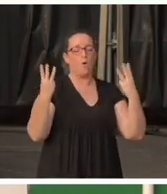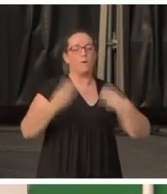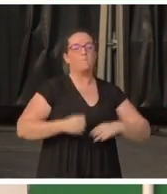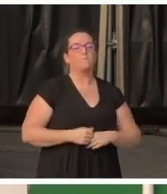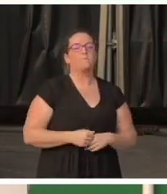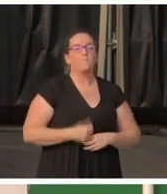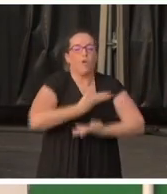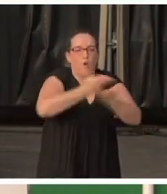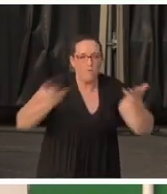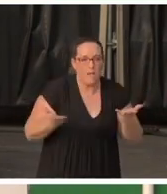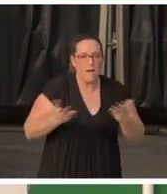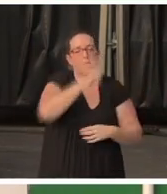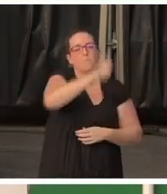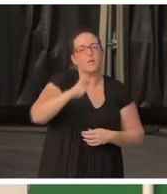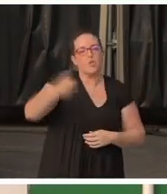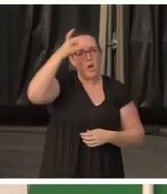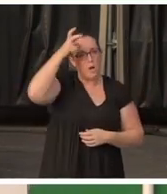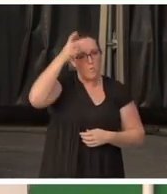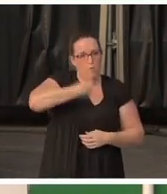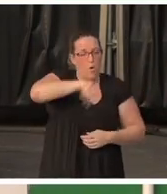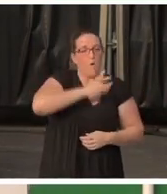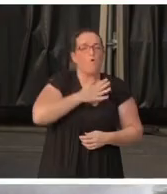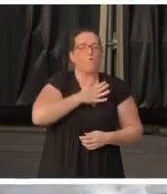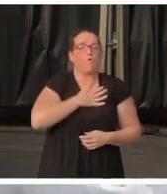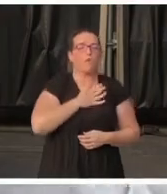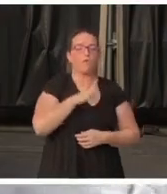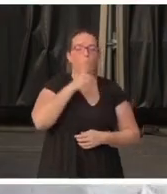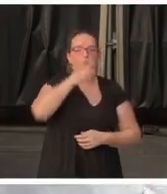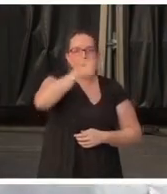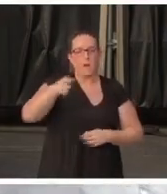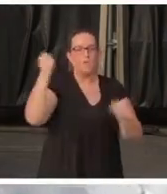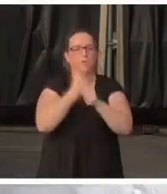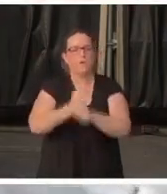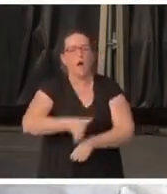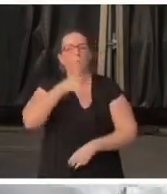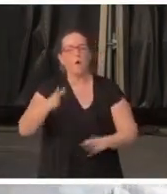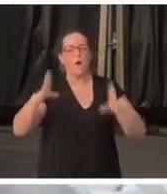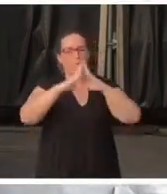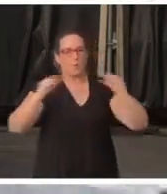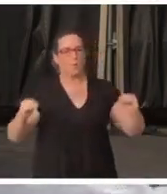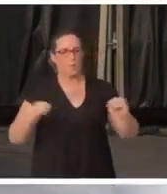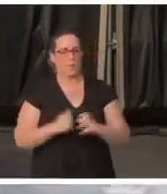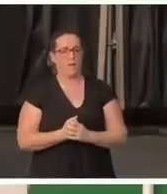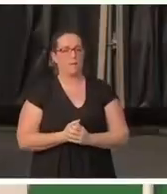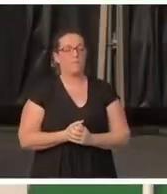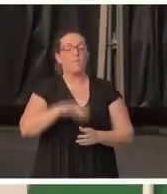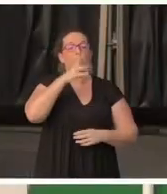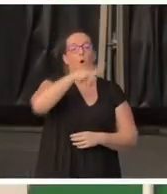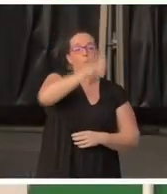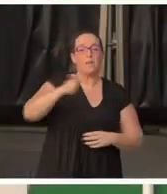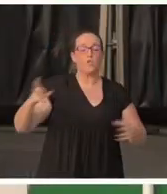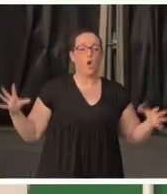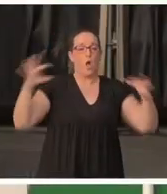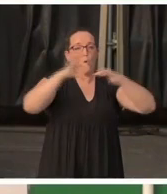gente de nuestro pueblo, en la gente que se deja todo por Andalucía, en la gente que une y